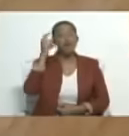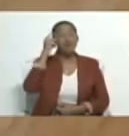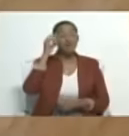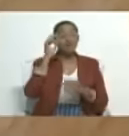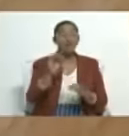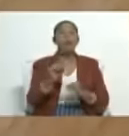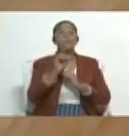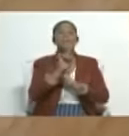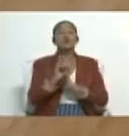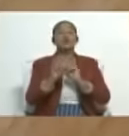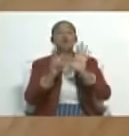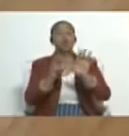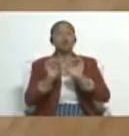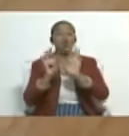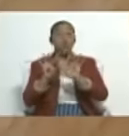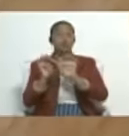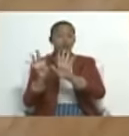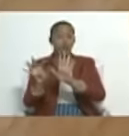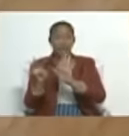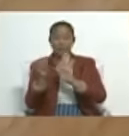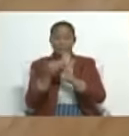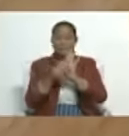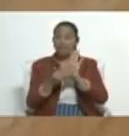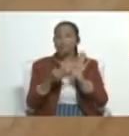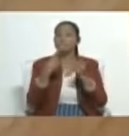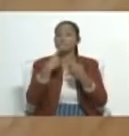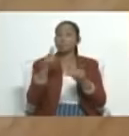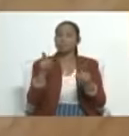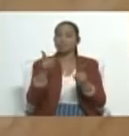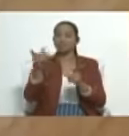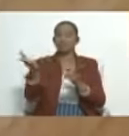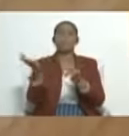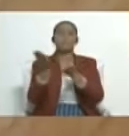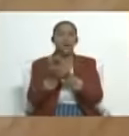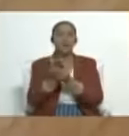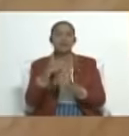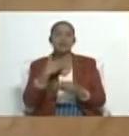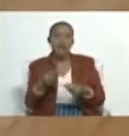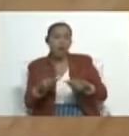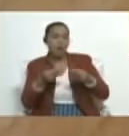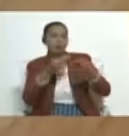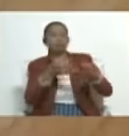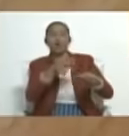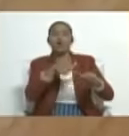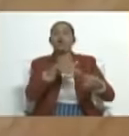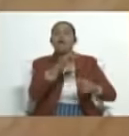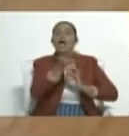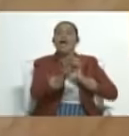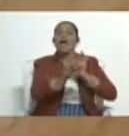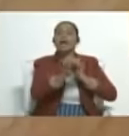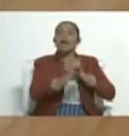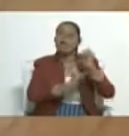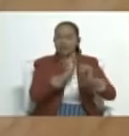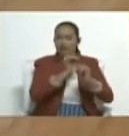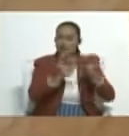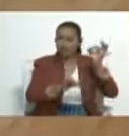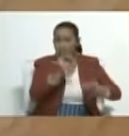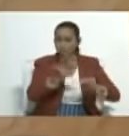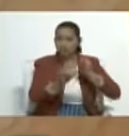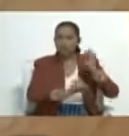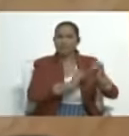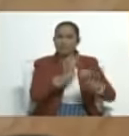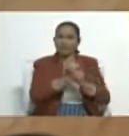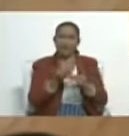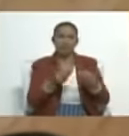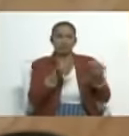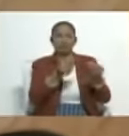1899, y pretenden instrumentalizarlo a través de la Corte Internacional de Justicia. Y por eso la posición